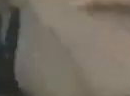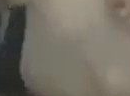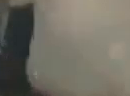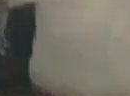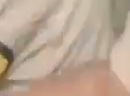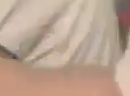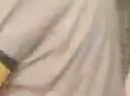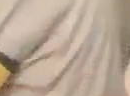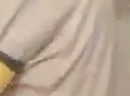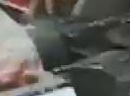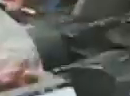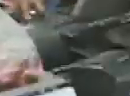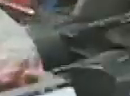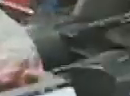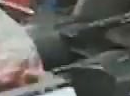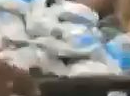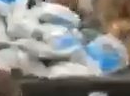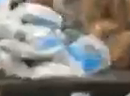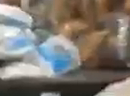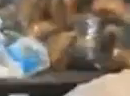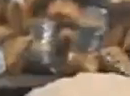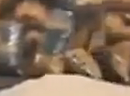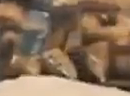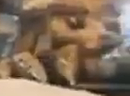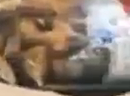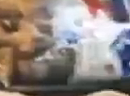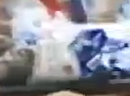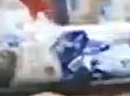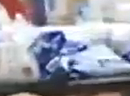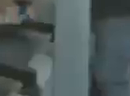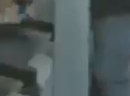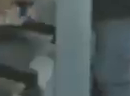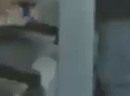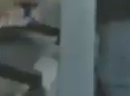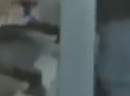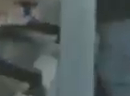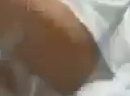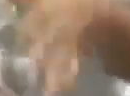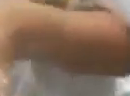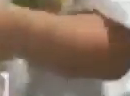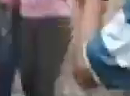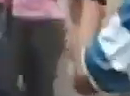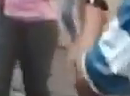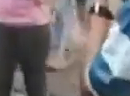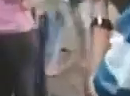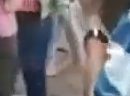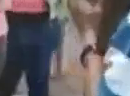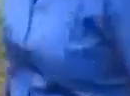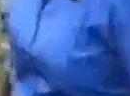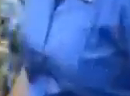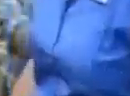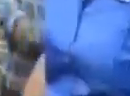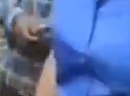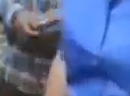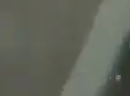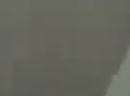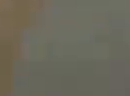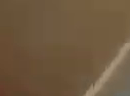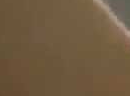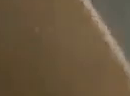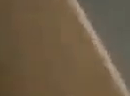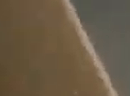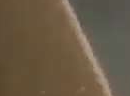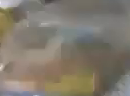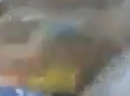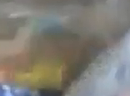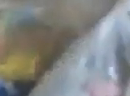hogar. Sabemos lo que estamos haciendo. Amamos lo que estamos haciendo. Estamos comprometidos con nuestro pueblo.